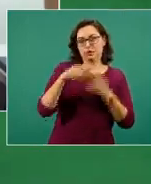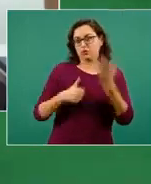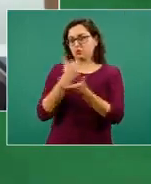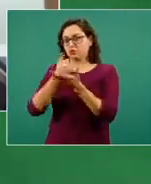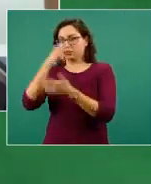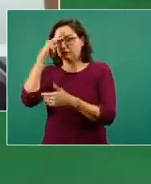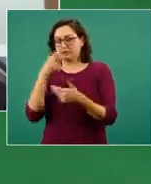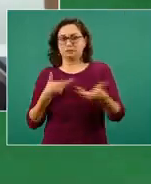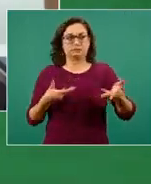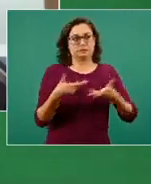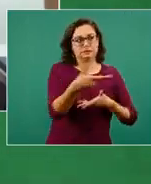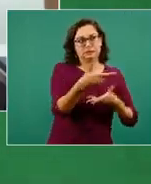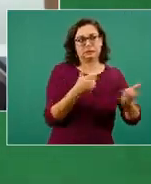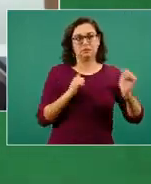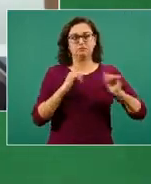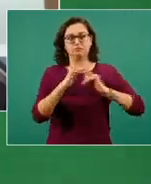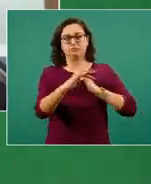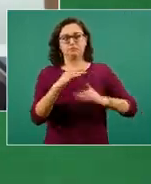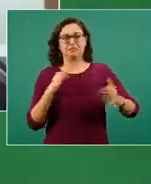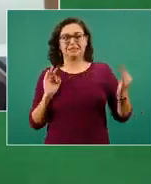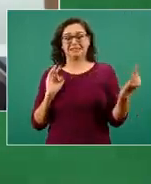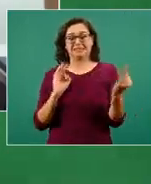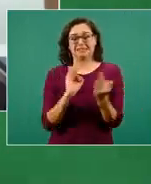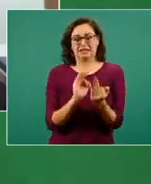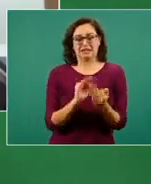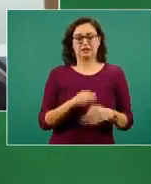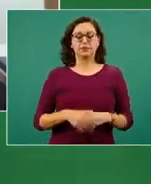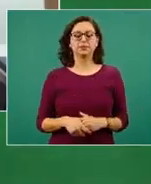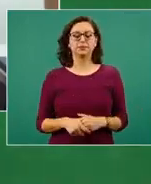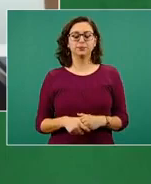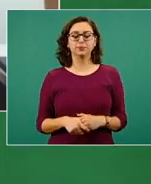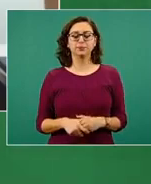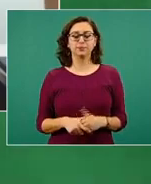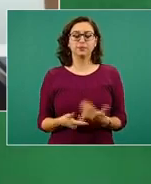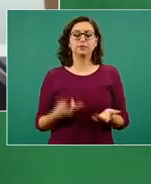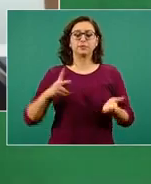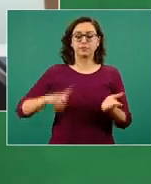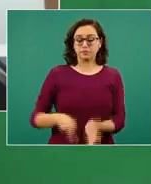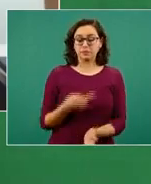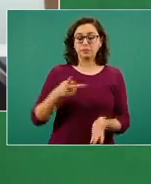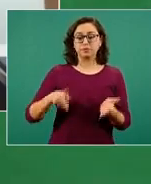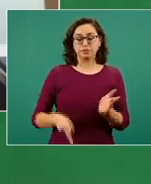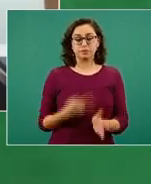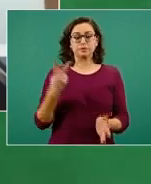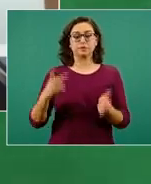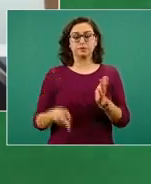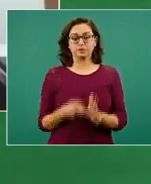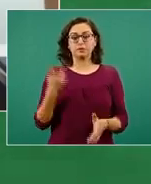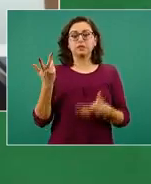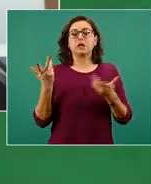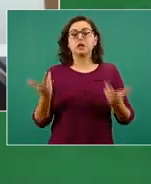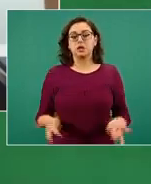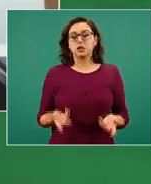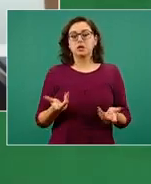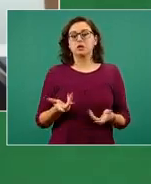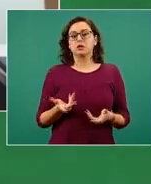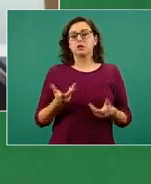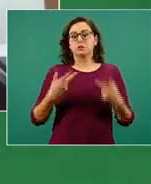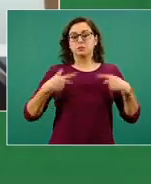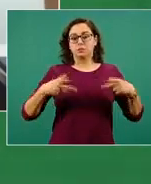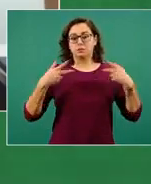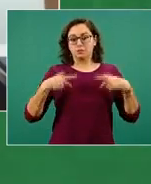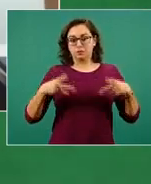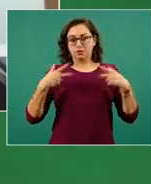importante que tenemos entre las dos entidades. En cuestión de incidencia, actualmente vamos en una disminución en el registro de los